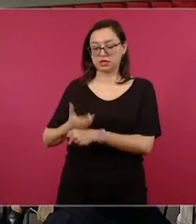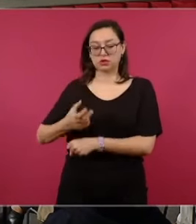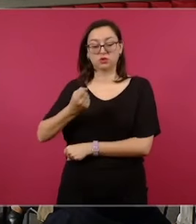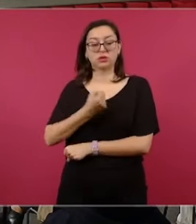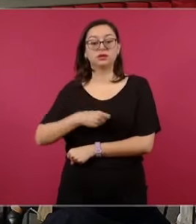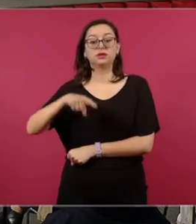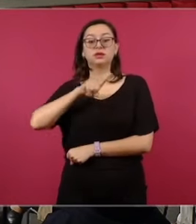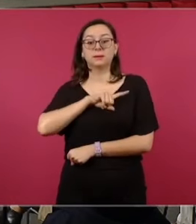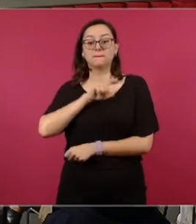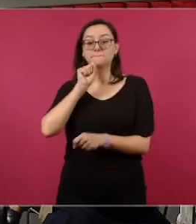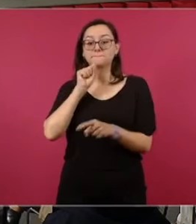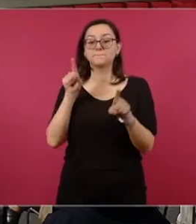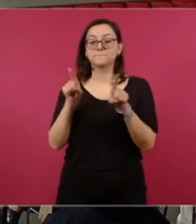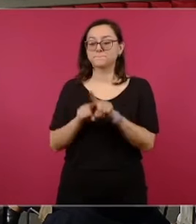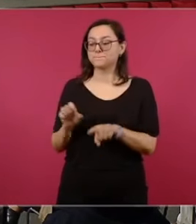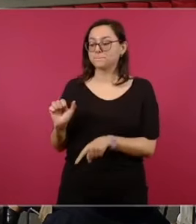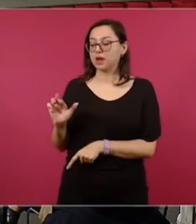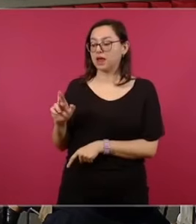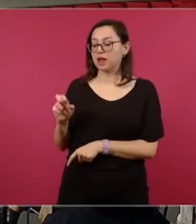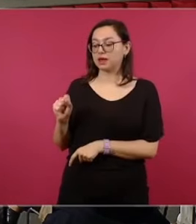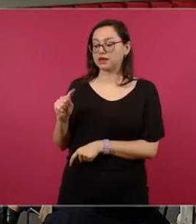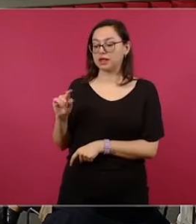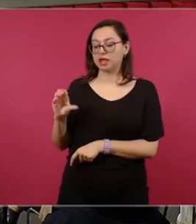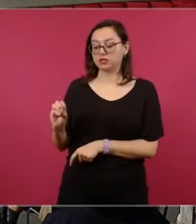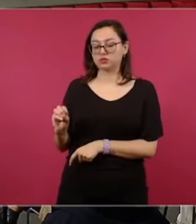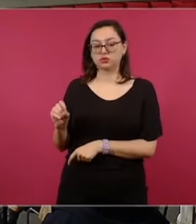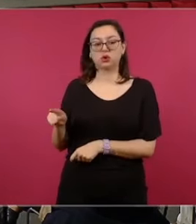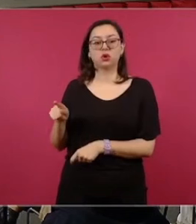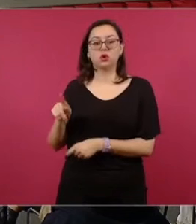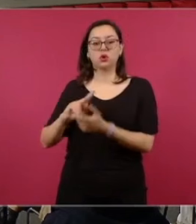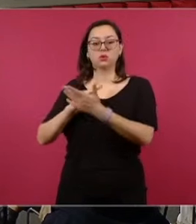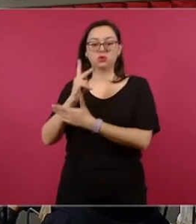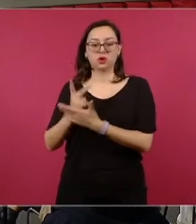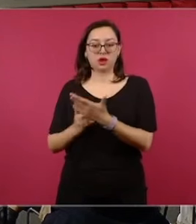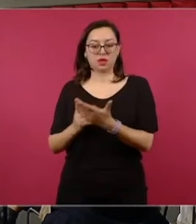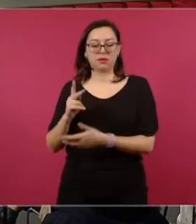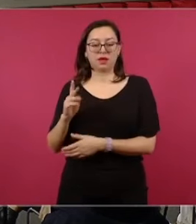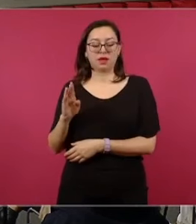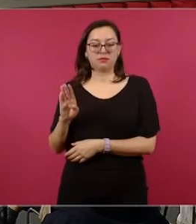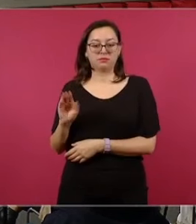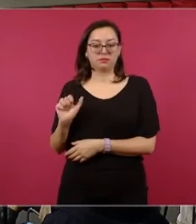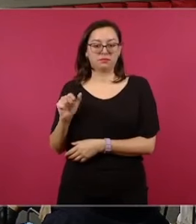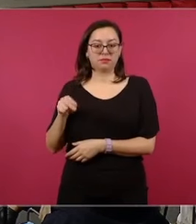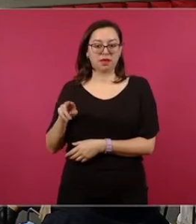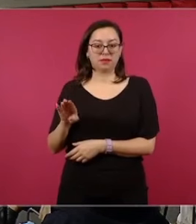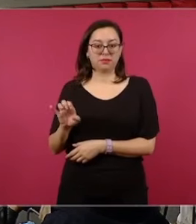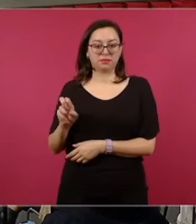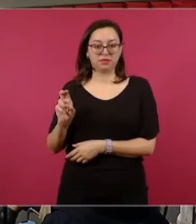de Programas de Bienestar. Entonces, estamos listos para el enlace con Chiapas.